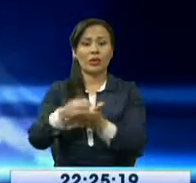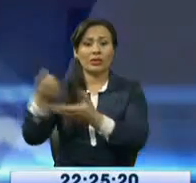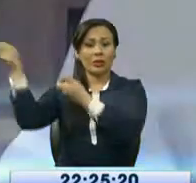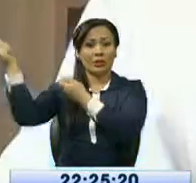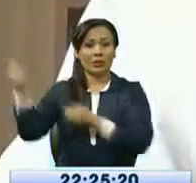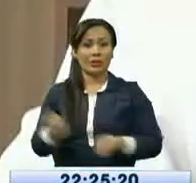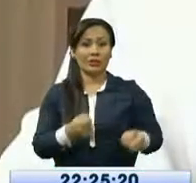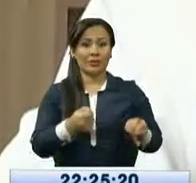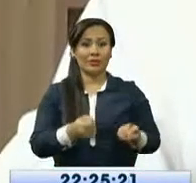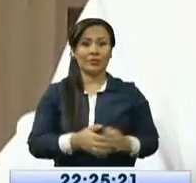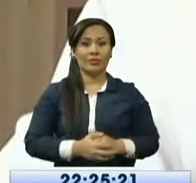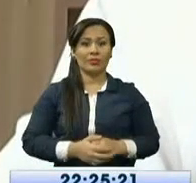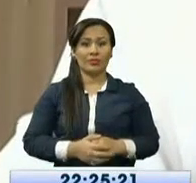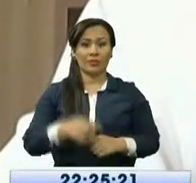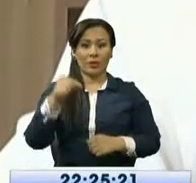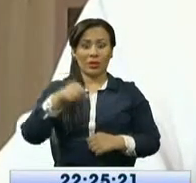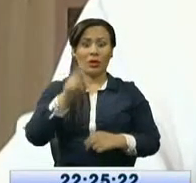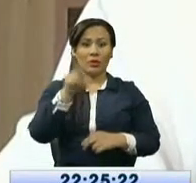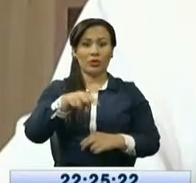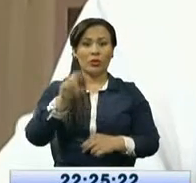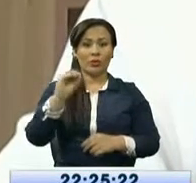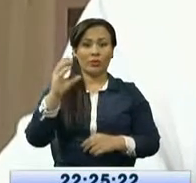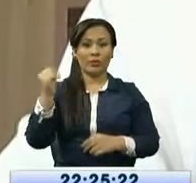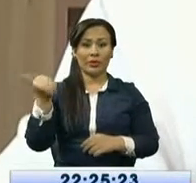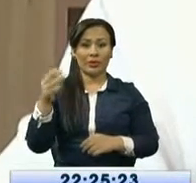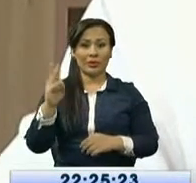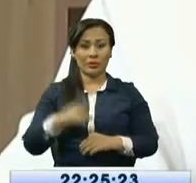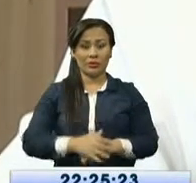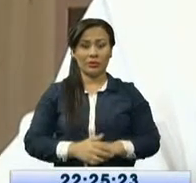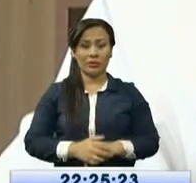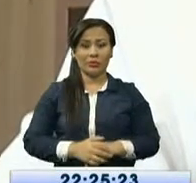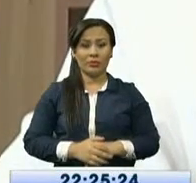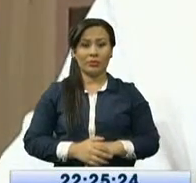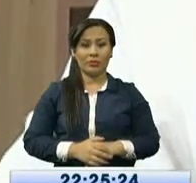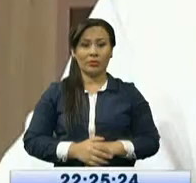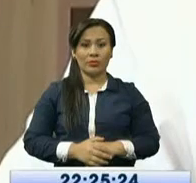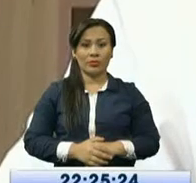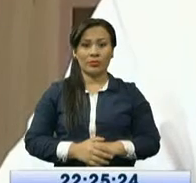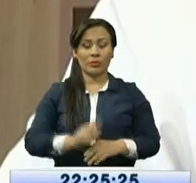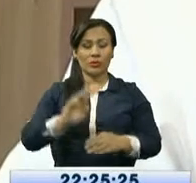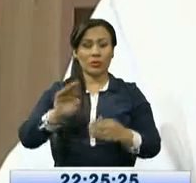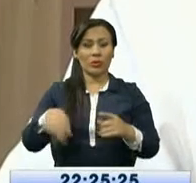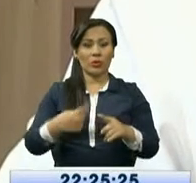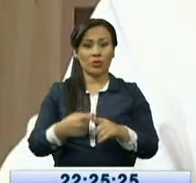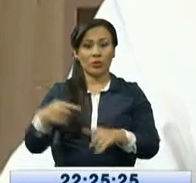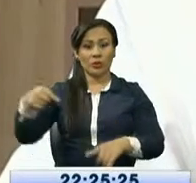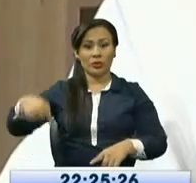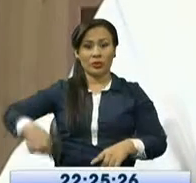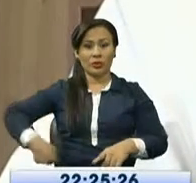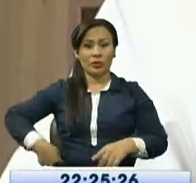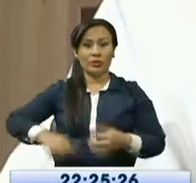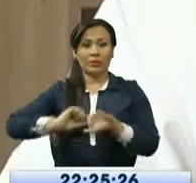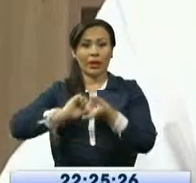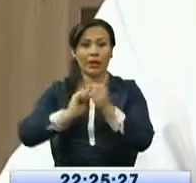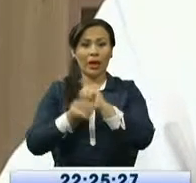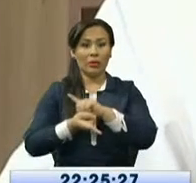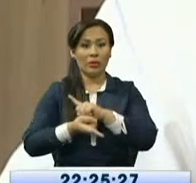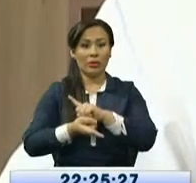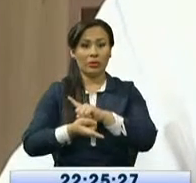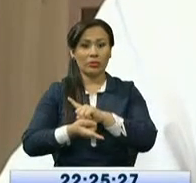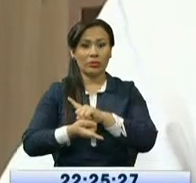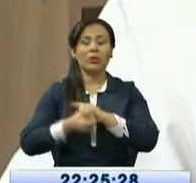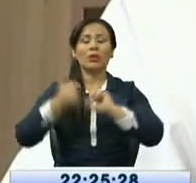importación. De cara al 2016, si no nos timbran el bolsillo con el timbre cambiario, sí